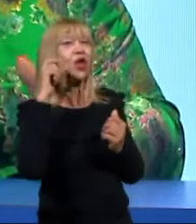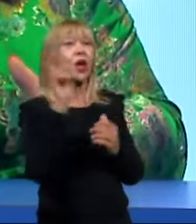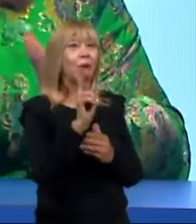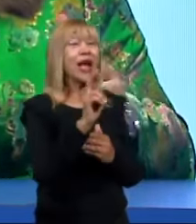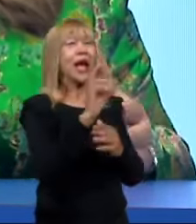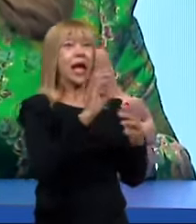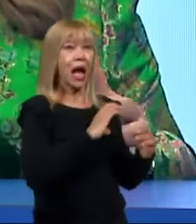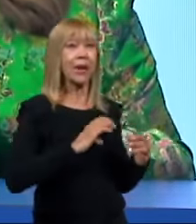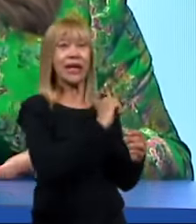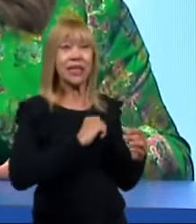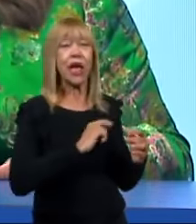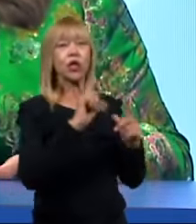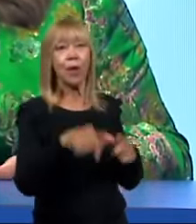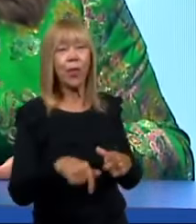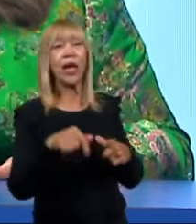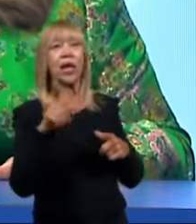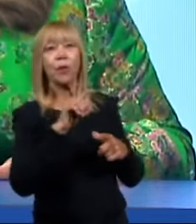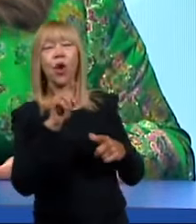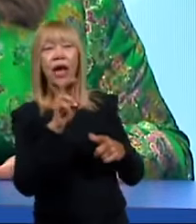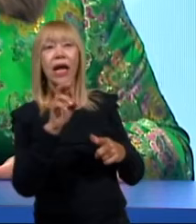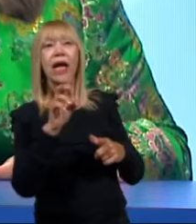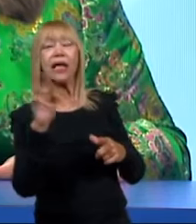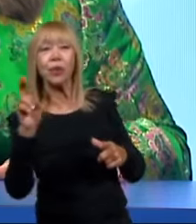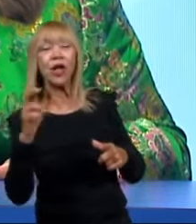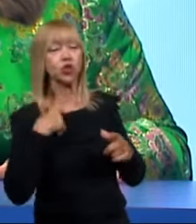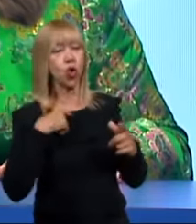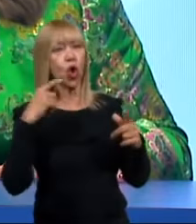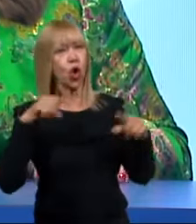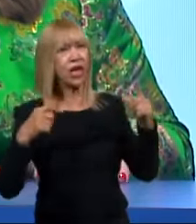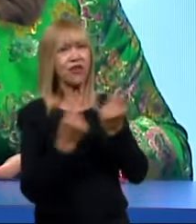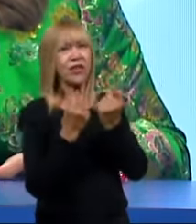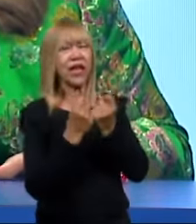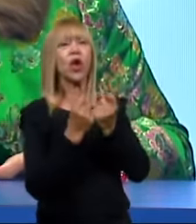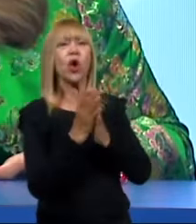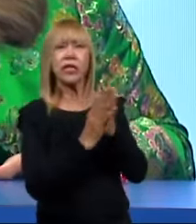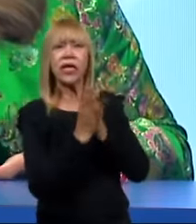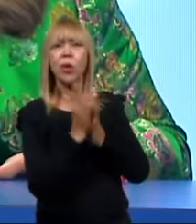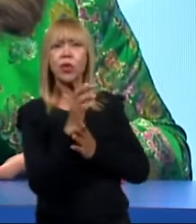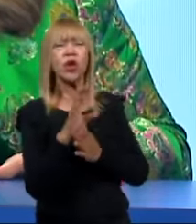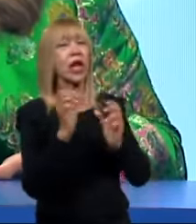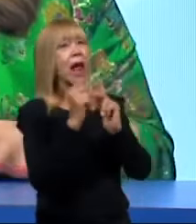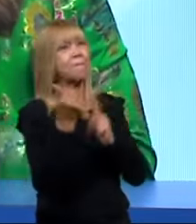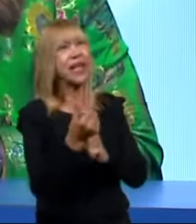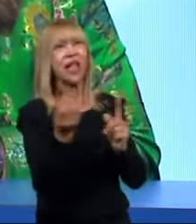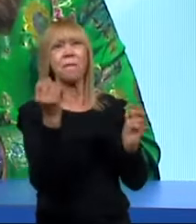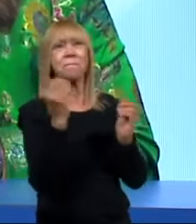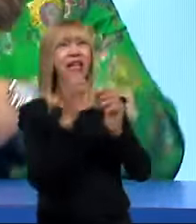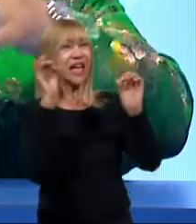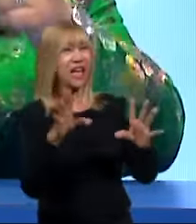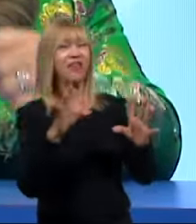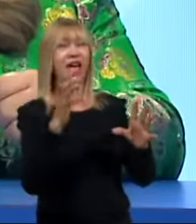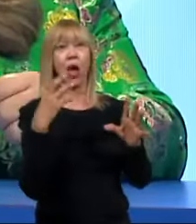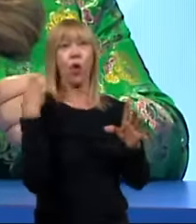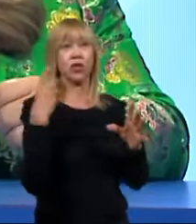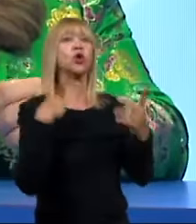luego demócrata y republicano. Y yo logré defender los intereses de los puertorriqueños en el ambiente más difícil y más hostil en la capital federal y